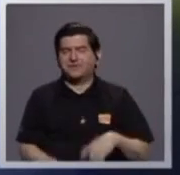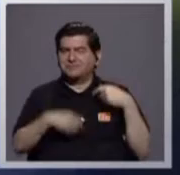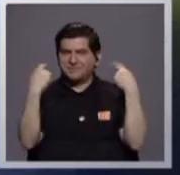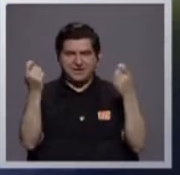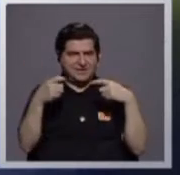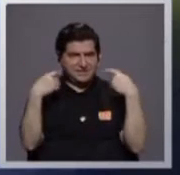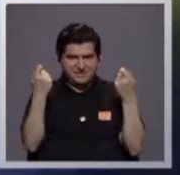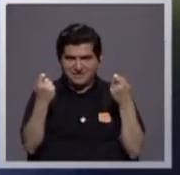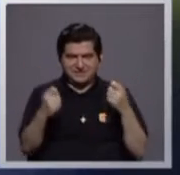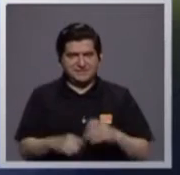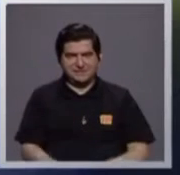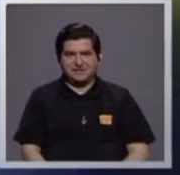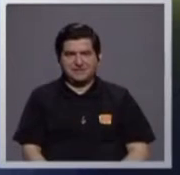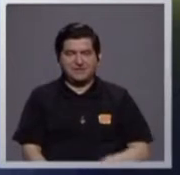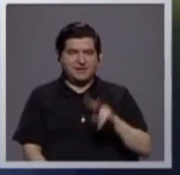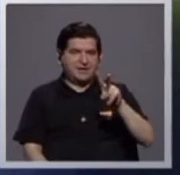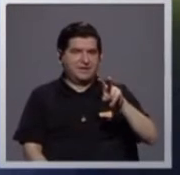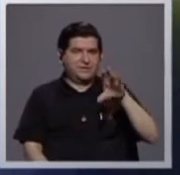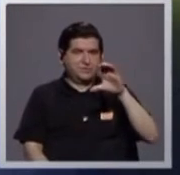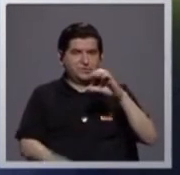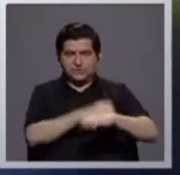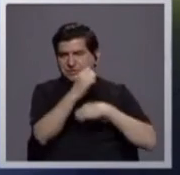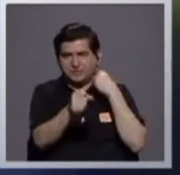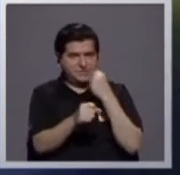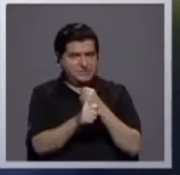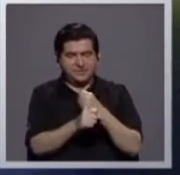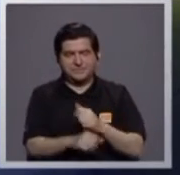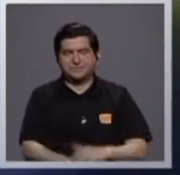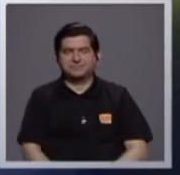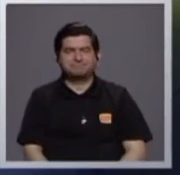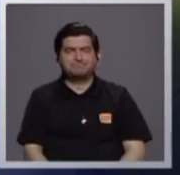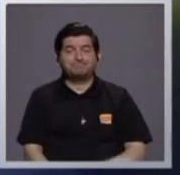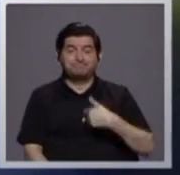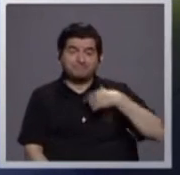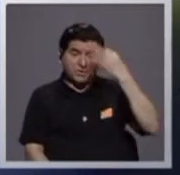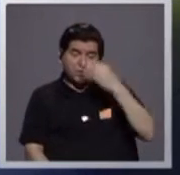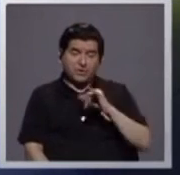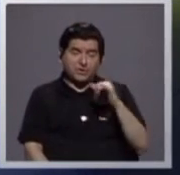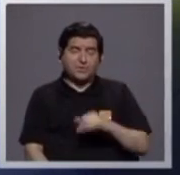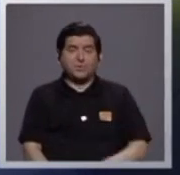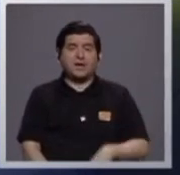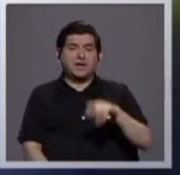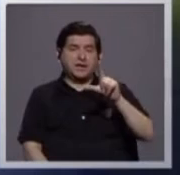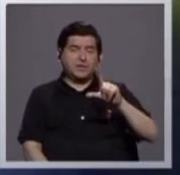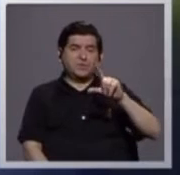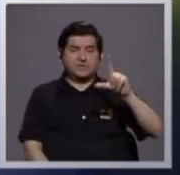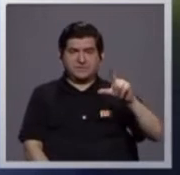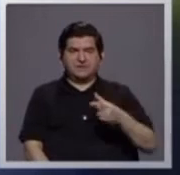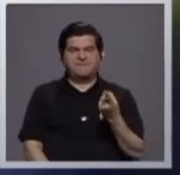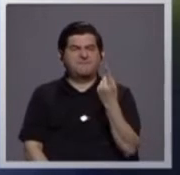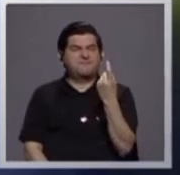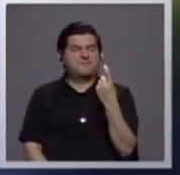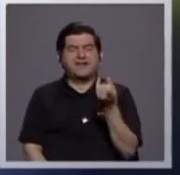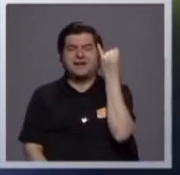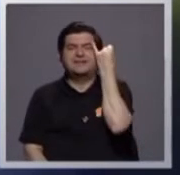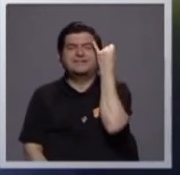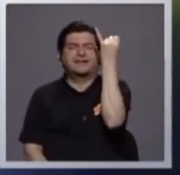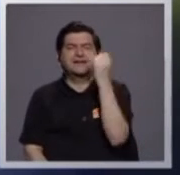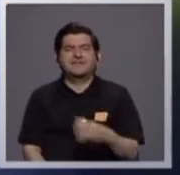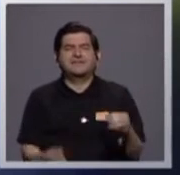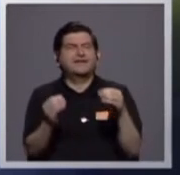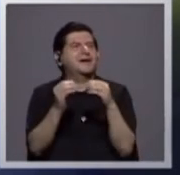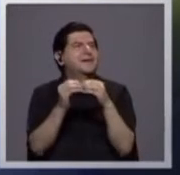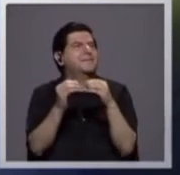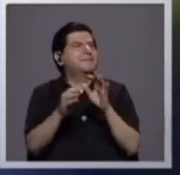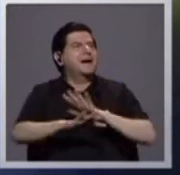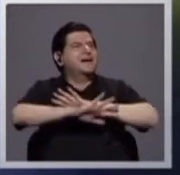celebrar esta bicentenario. Y yo creo, al igual que Luis, que falta una iniciativa mucho